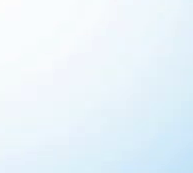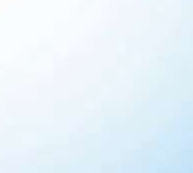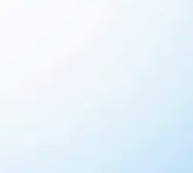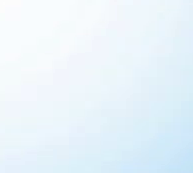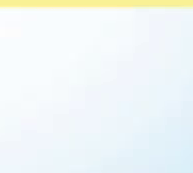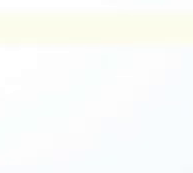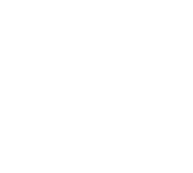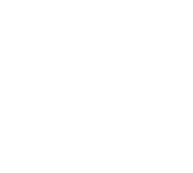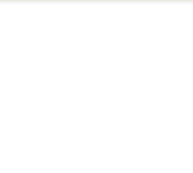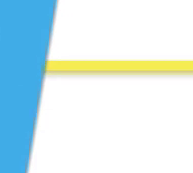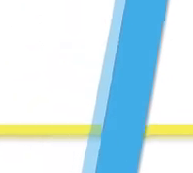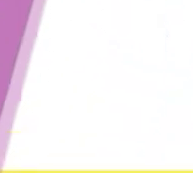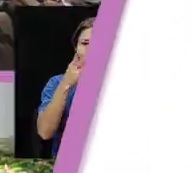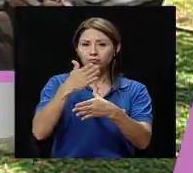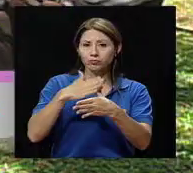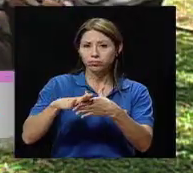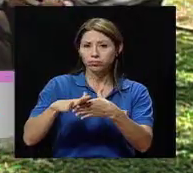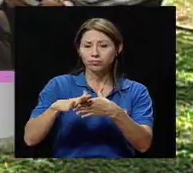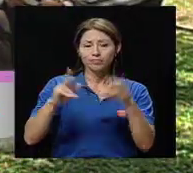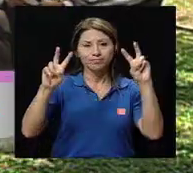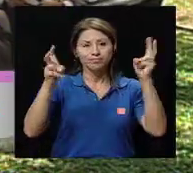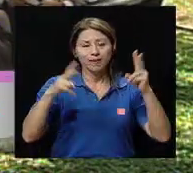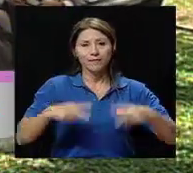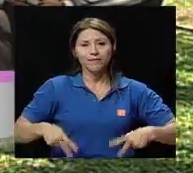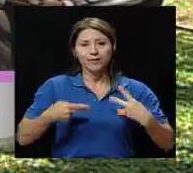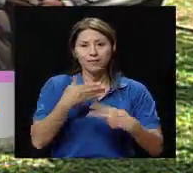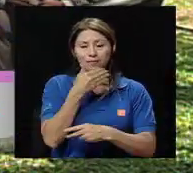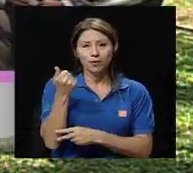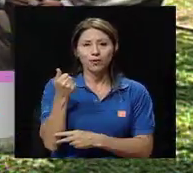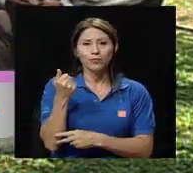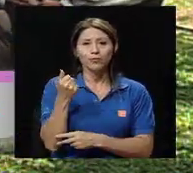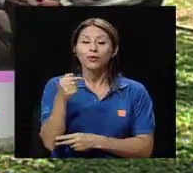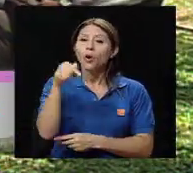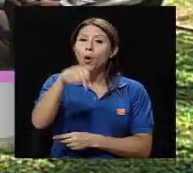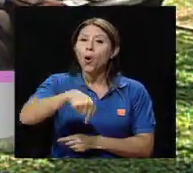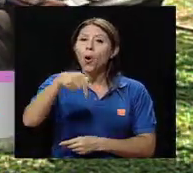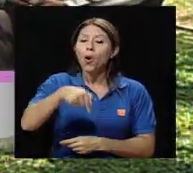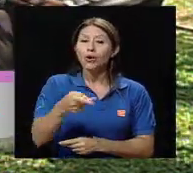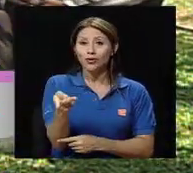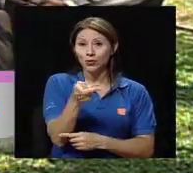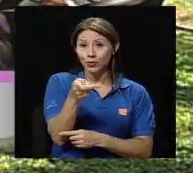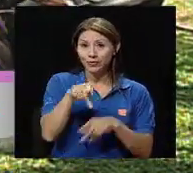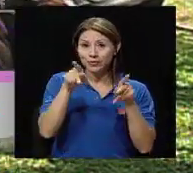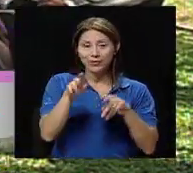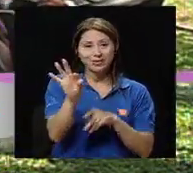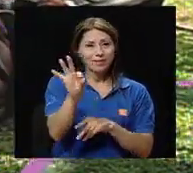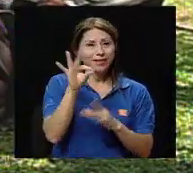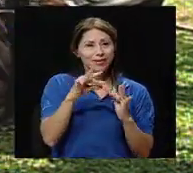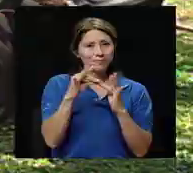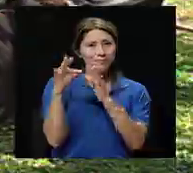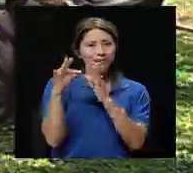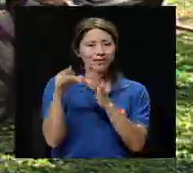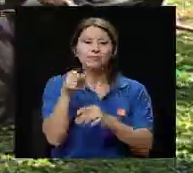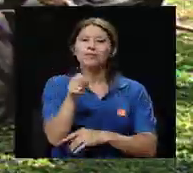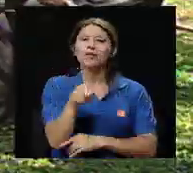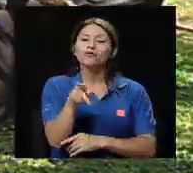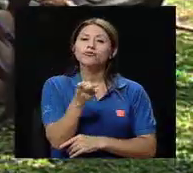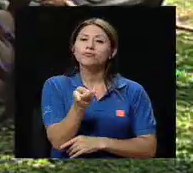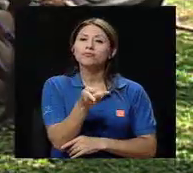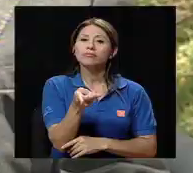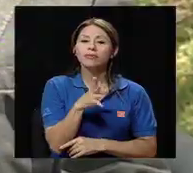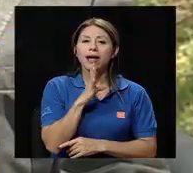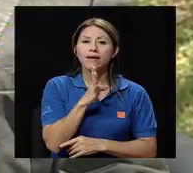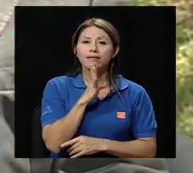Con este segundo segmento de Vivir Mejor. Hoy tenemos a dos invitados muy especiales que nos están hablando